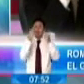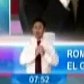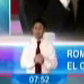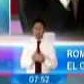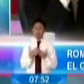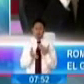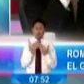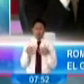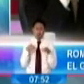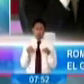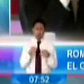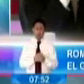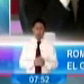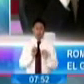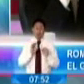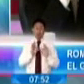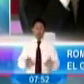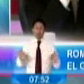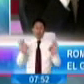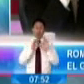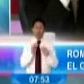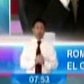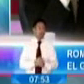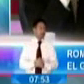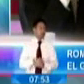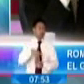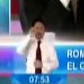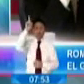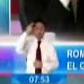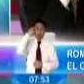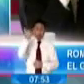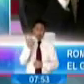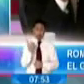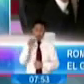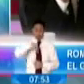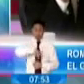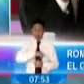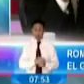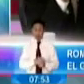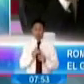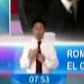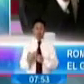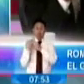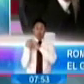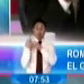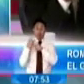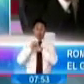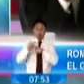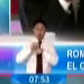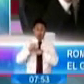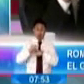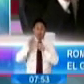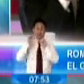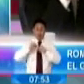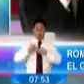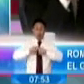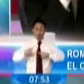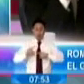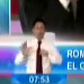sencillo, porque eso es también importante. El gobierno va a ser un agente también de entrega de créditos, pero resulta